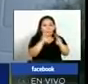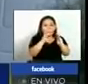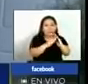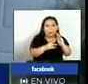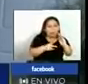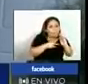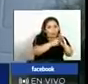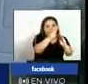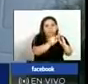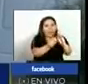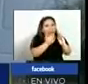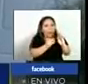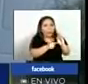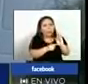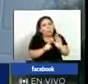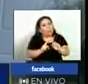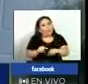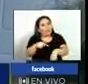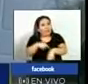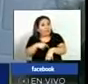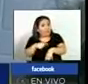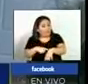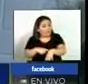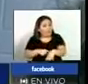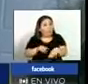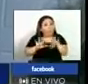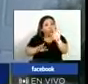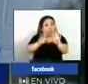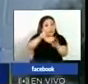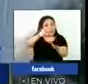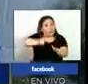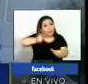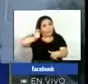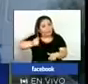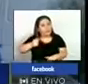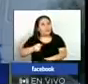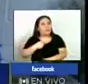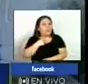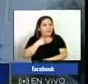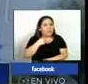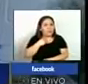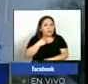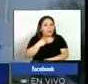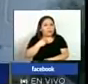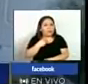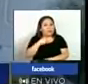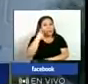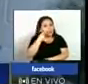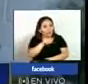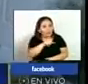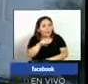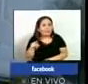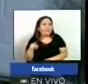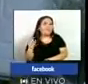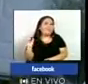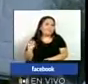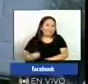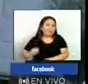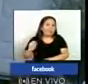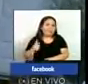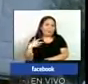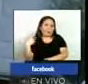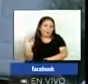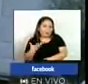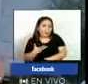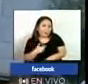porque realmente si estamos pasando un momento complicado donde la población se está viendo golpeada y lo menos que podemos